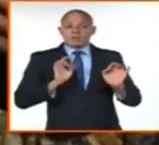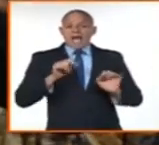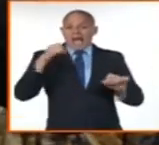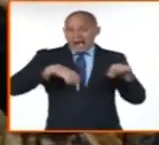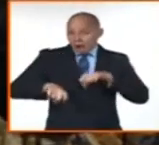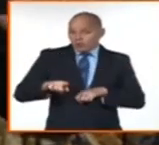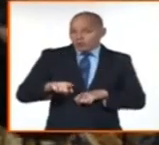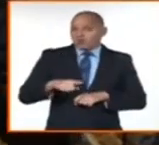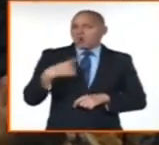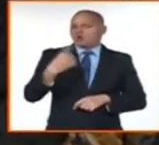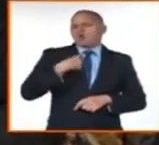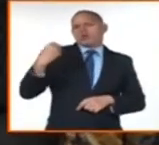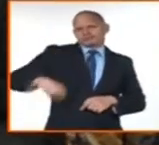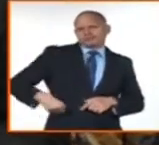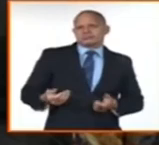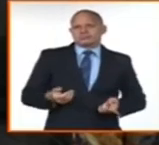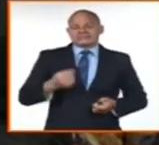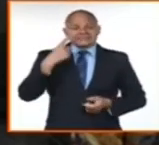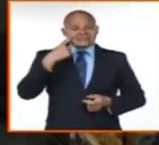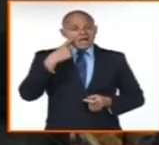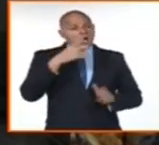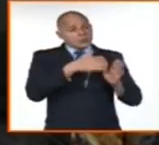que también defendernos de una manera